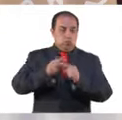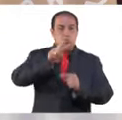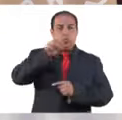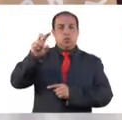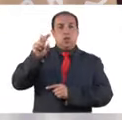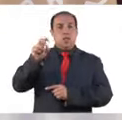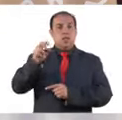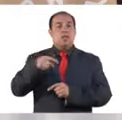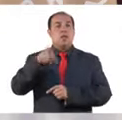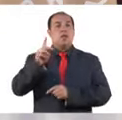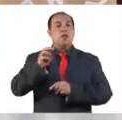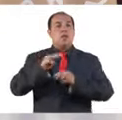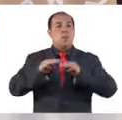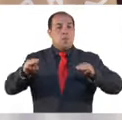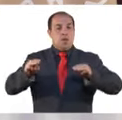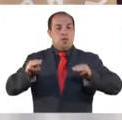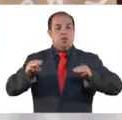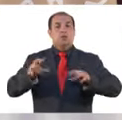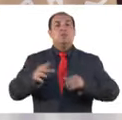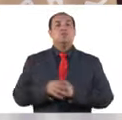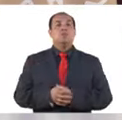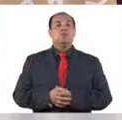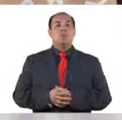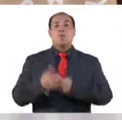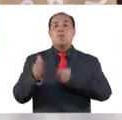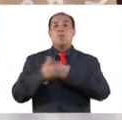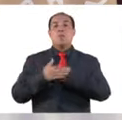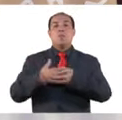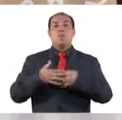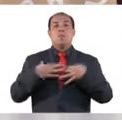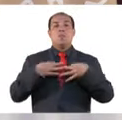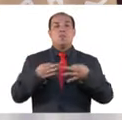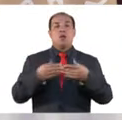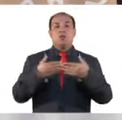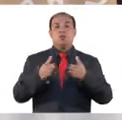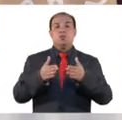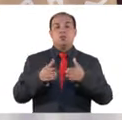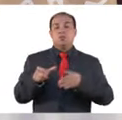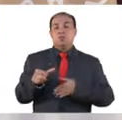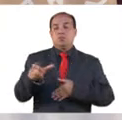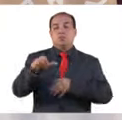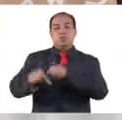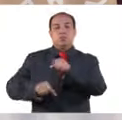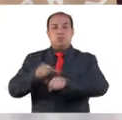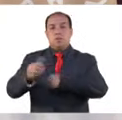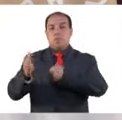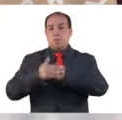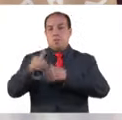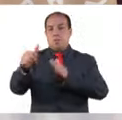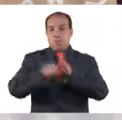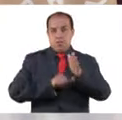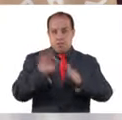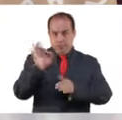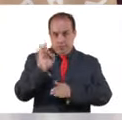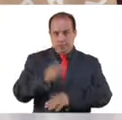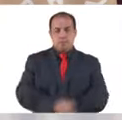230 kilómetros, y estaremos inaugurando estas ciclovías pues en el siguiente mes probablemente.